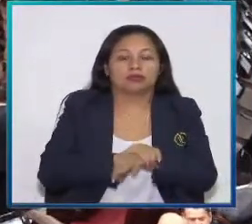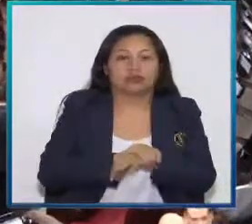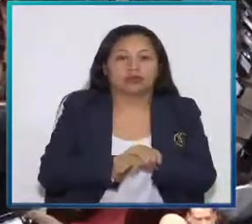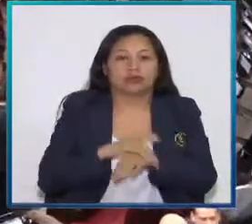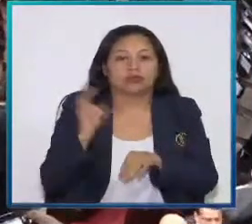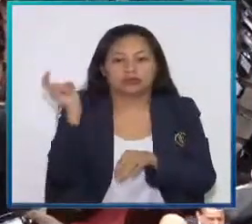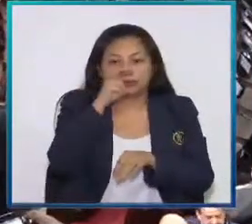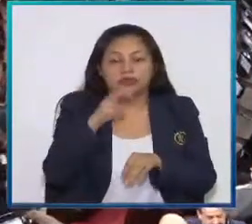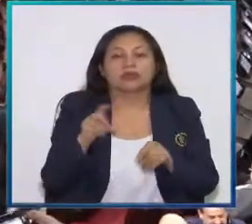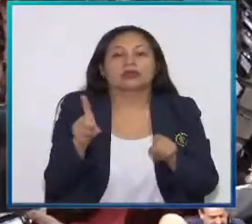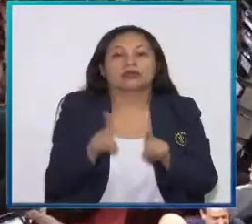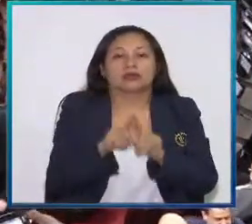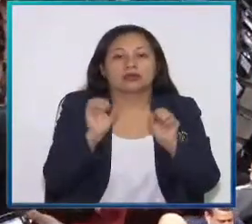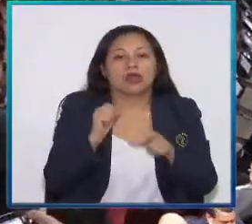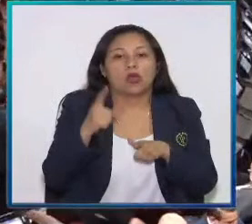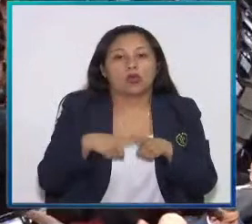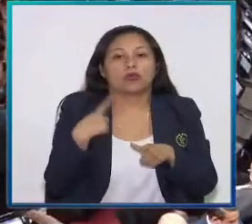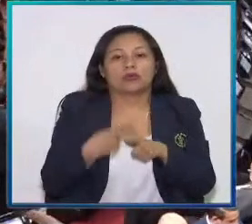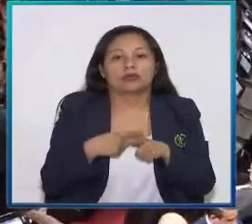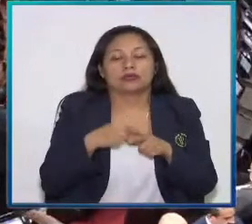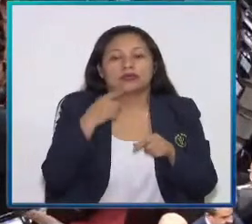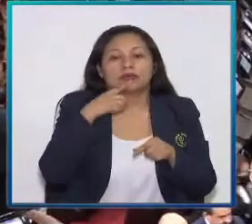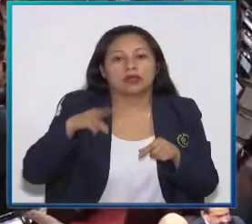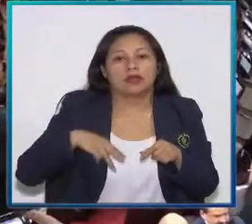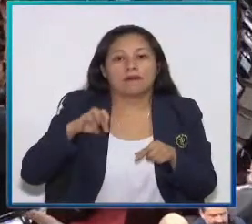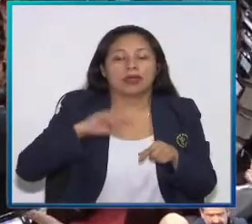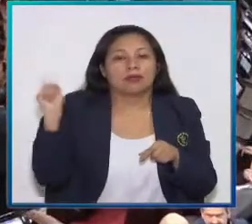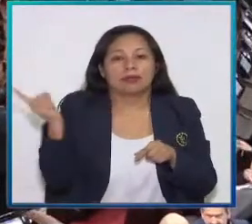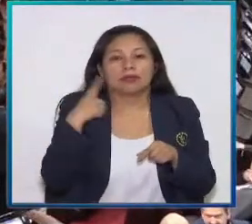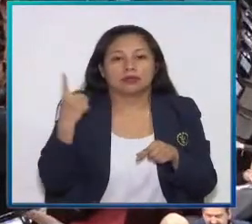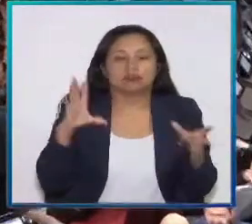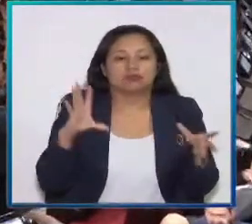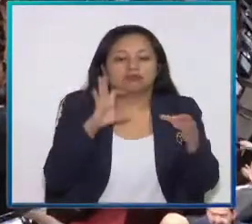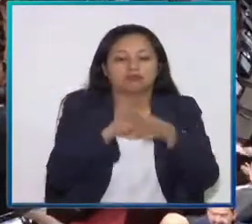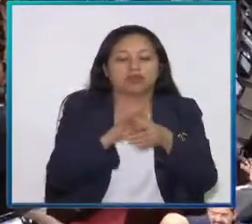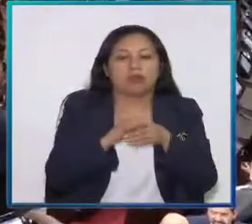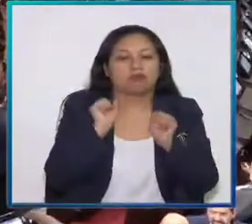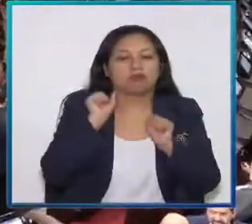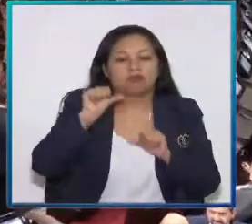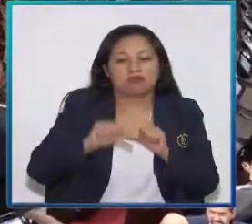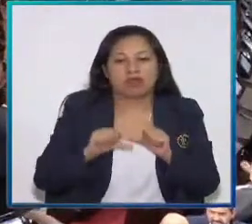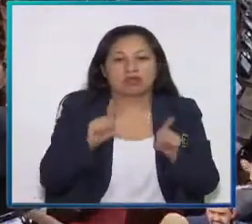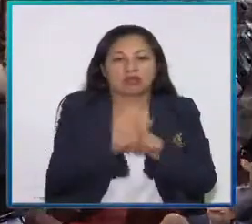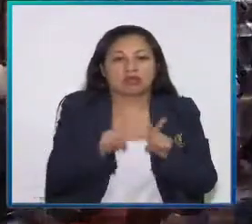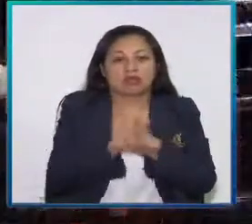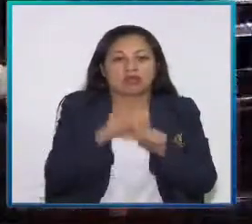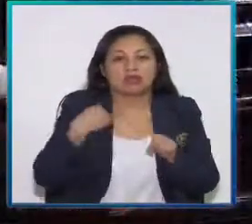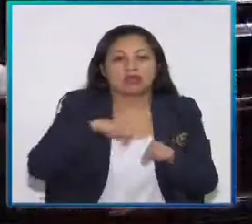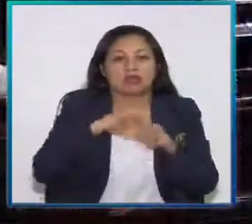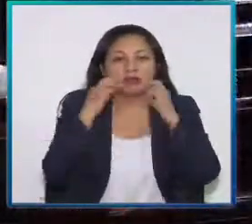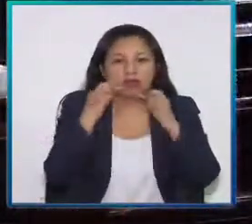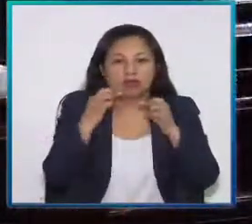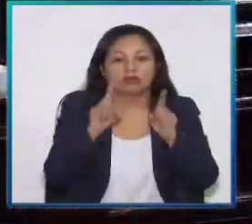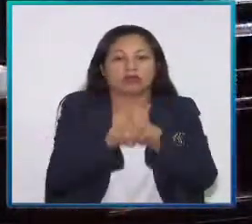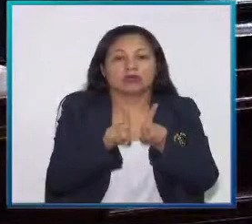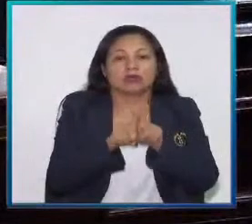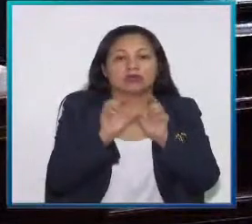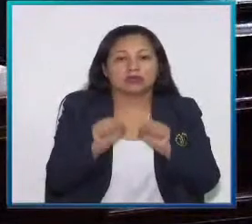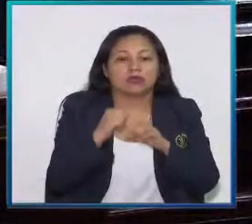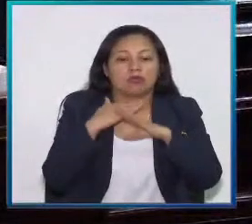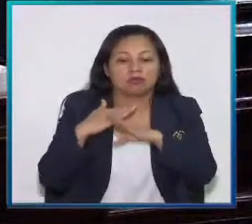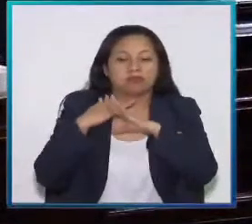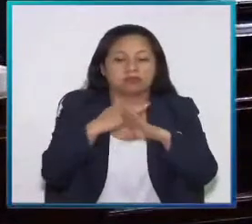la corrupción y la actual fiscal general es de las principales aliadas de la impunidad. Han hecho del Ministerio Público una agencia